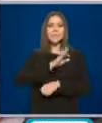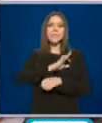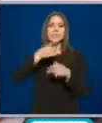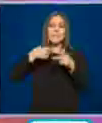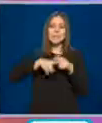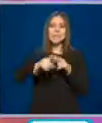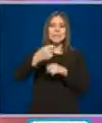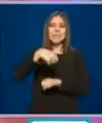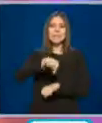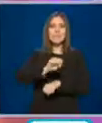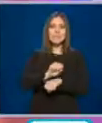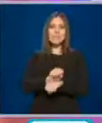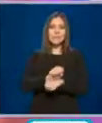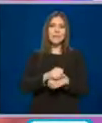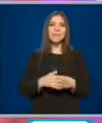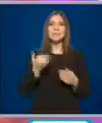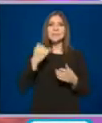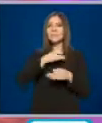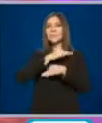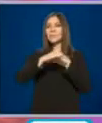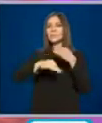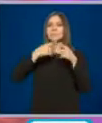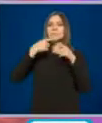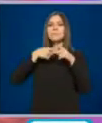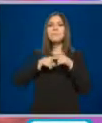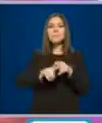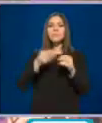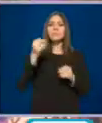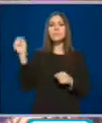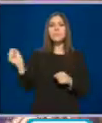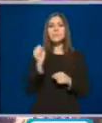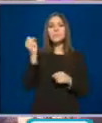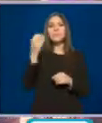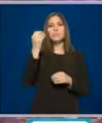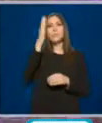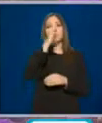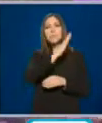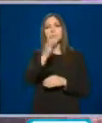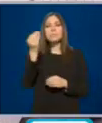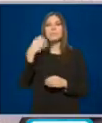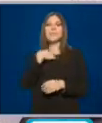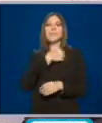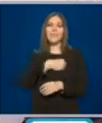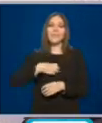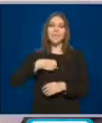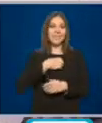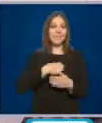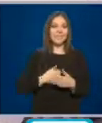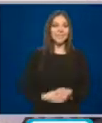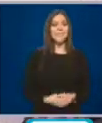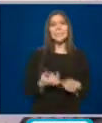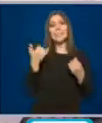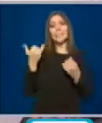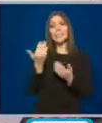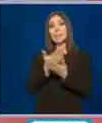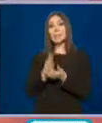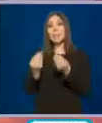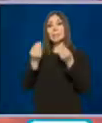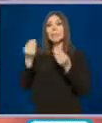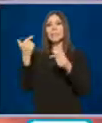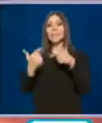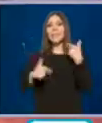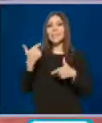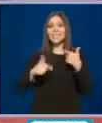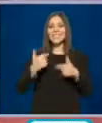semana. Feliz semana, que todo empiece con éxito, con bendiciones y mucho ánimo. Y Oye, mucha pero leche. es muy Mucha lógico, leche. es muy lógico